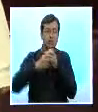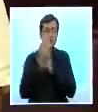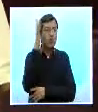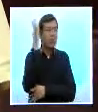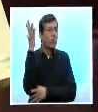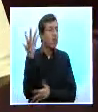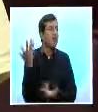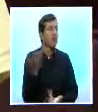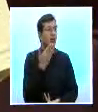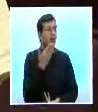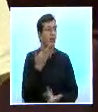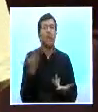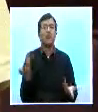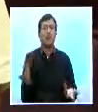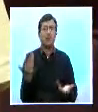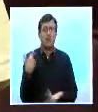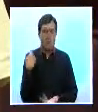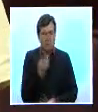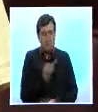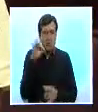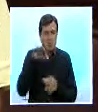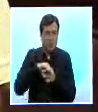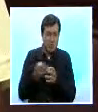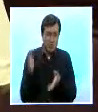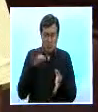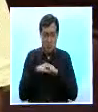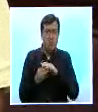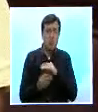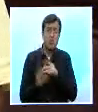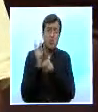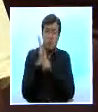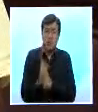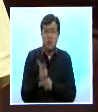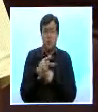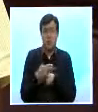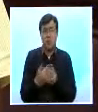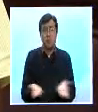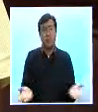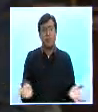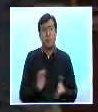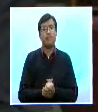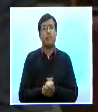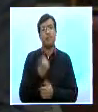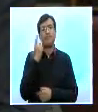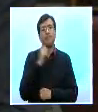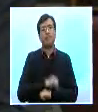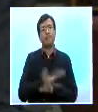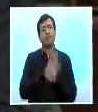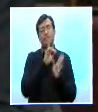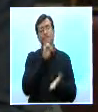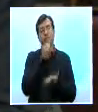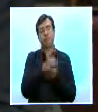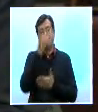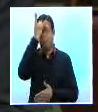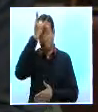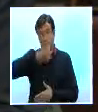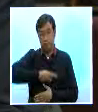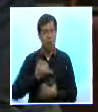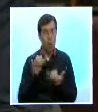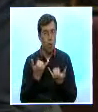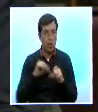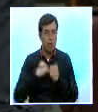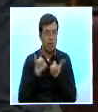sin semilla si nosotros sembramos una semilla para cuidada vayan a producir correcto ahora con la decisión aprobada hoy